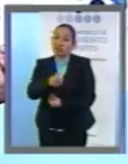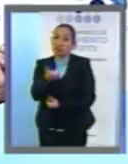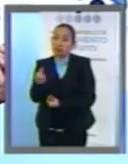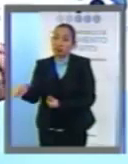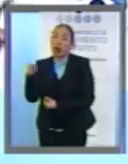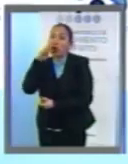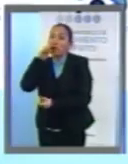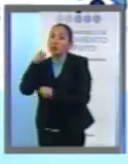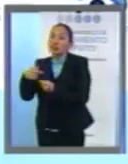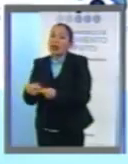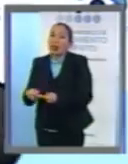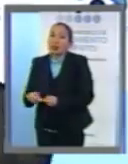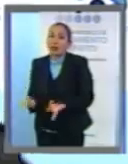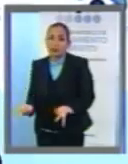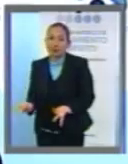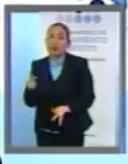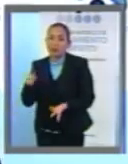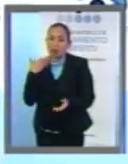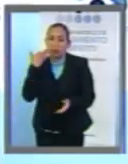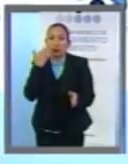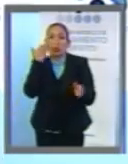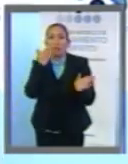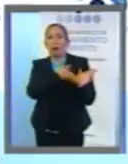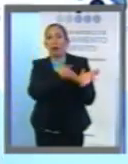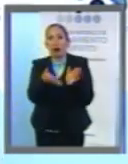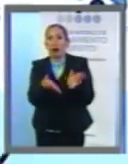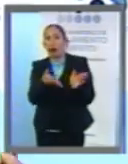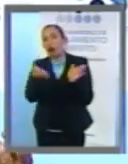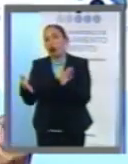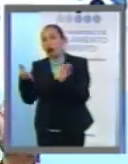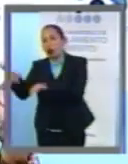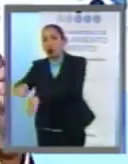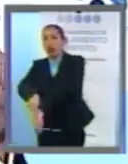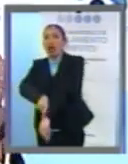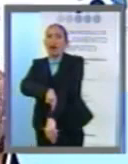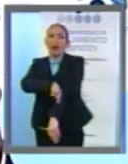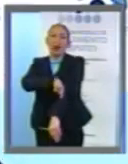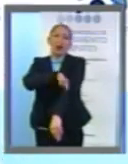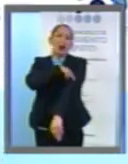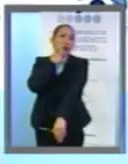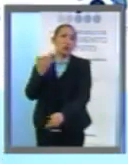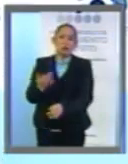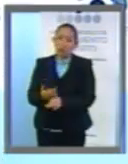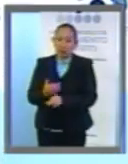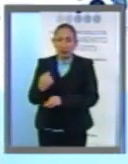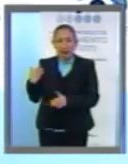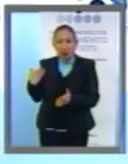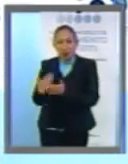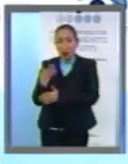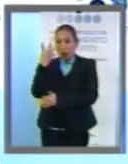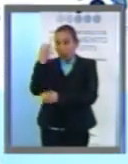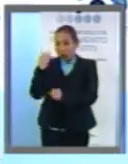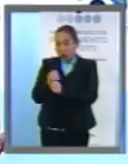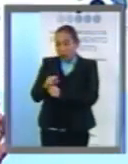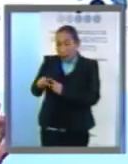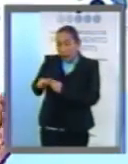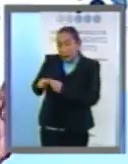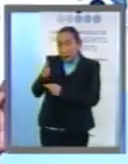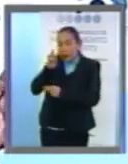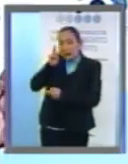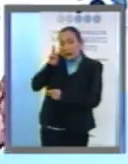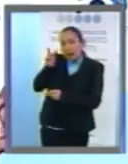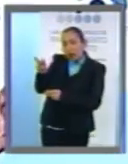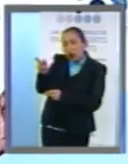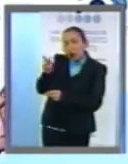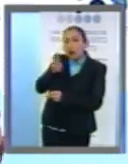de responsabilidades. Y de ahí empieza ese proceso, y es muy largo. Por eso es que apenas en los últimos 4 años, es que se ha presentado